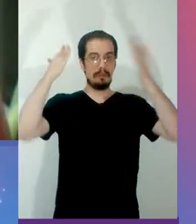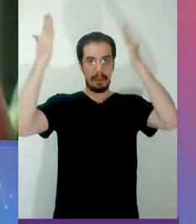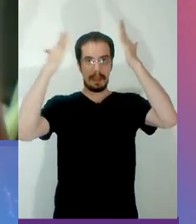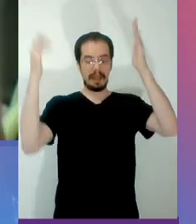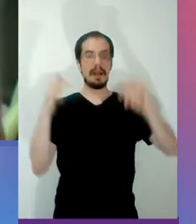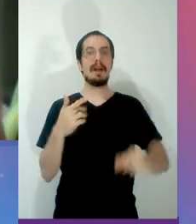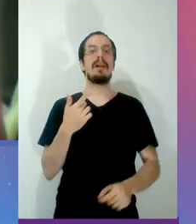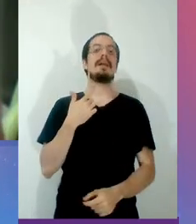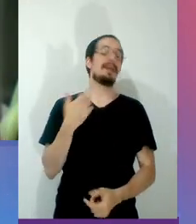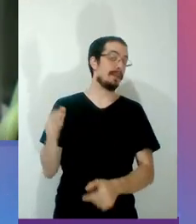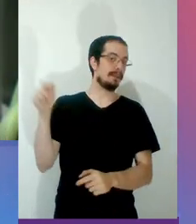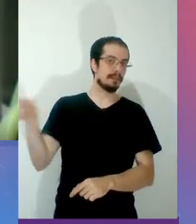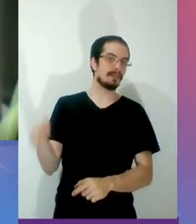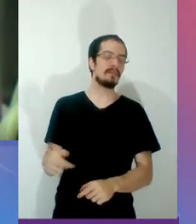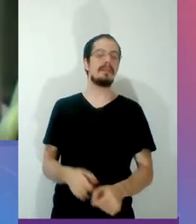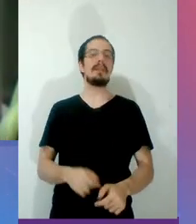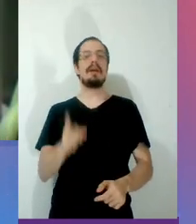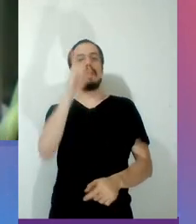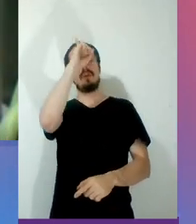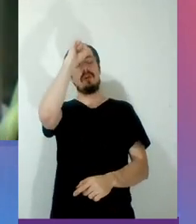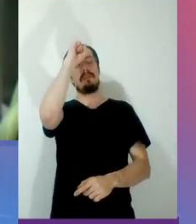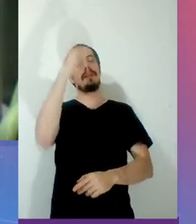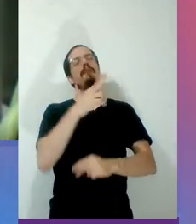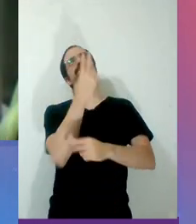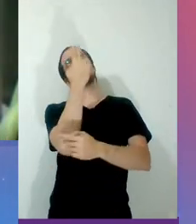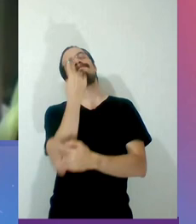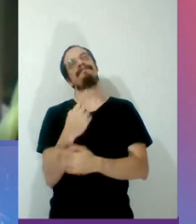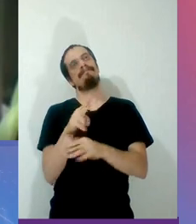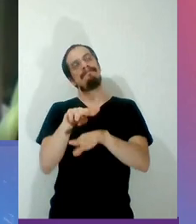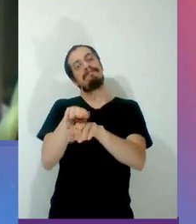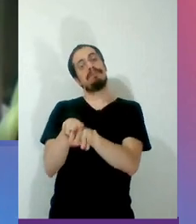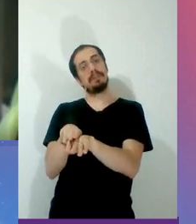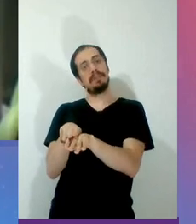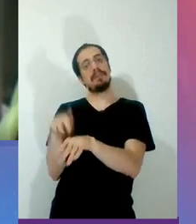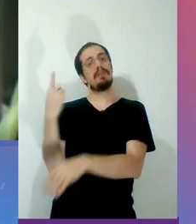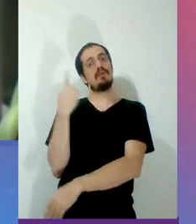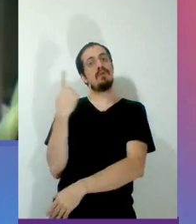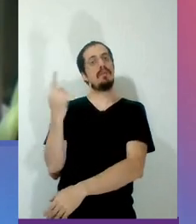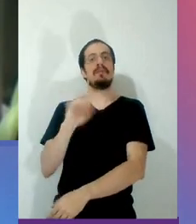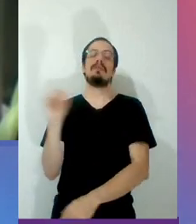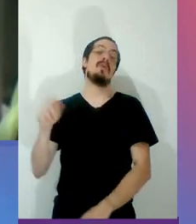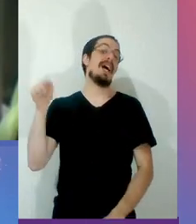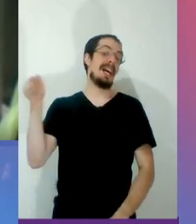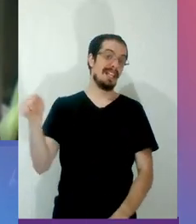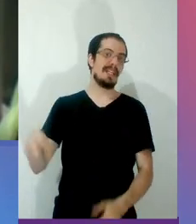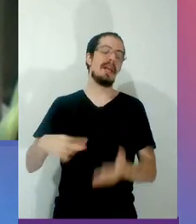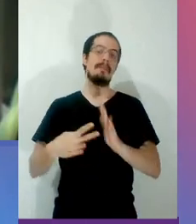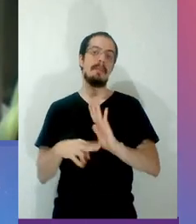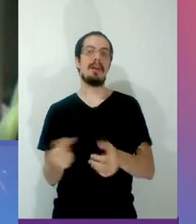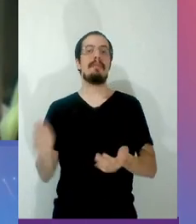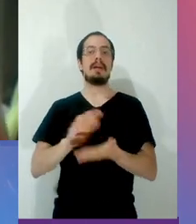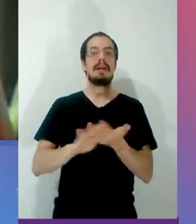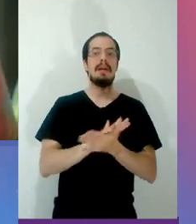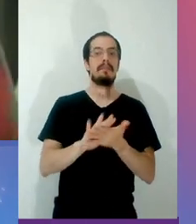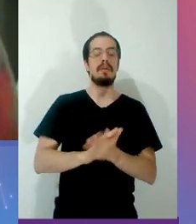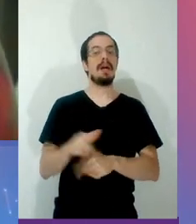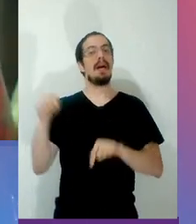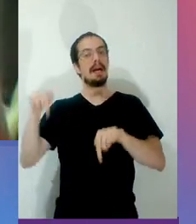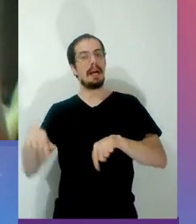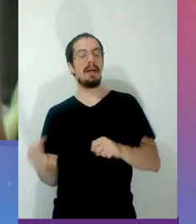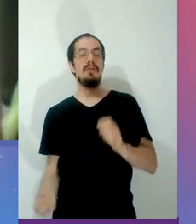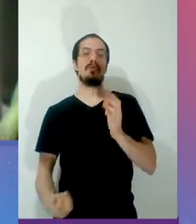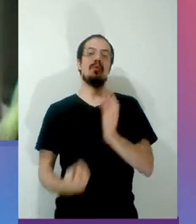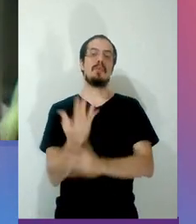está hospitalizado y que está solo, es tremendamente afectada, versus lo que dice esta ley, que